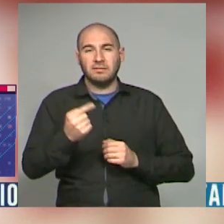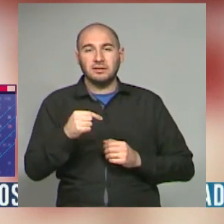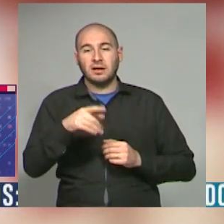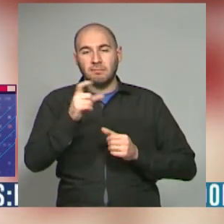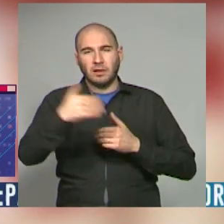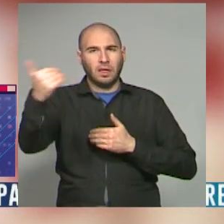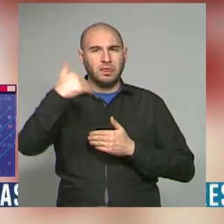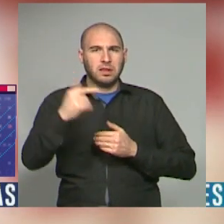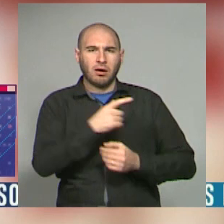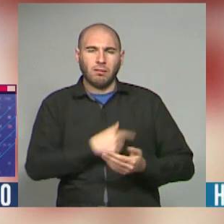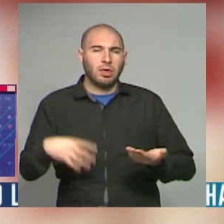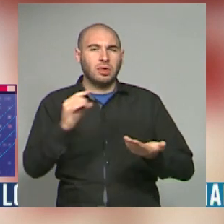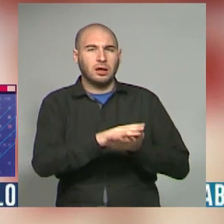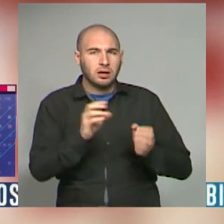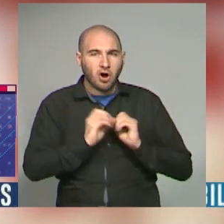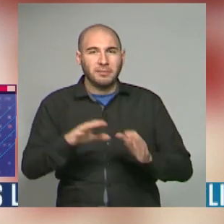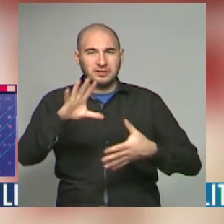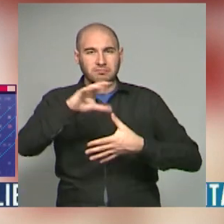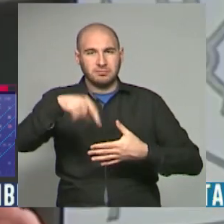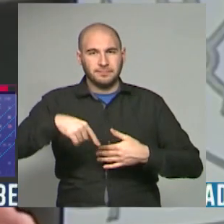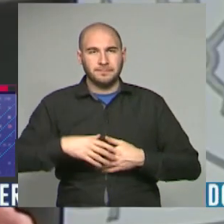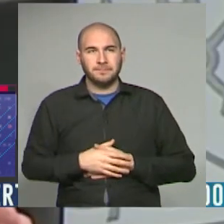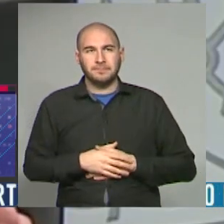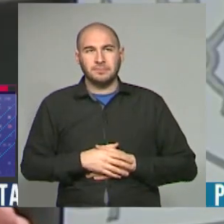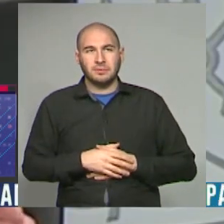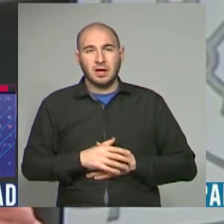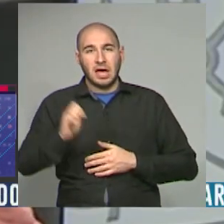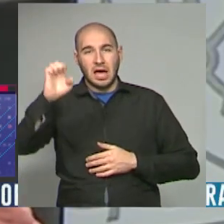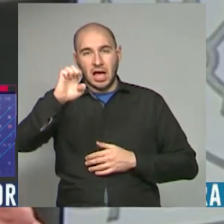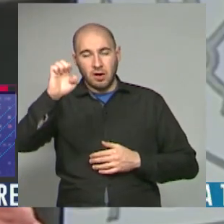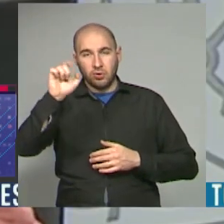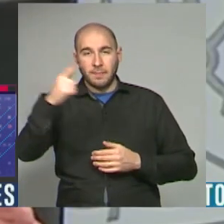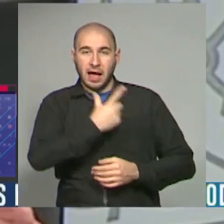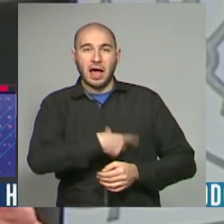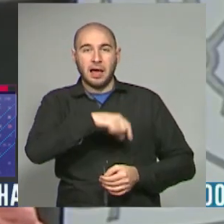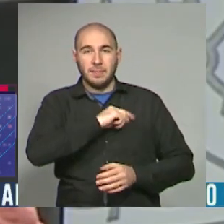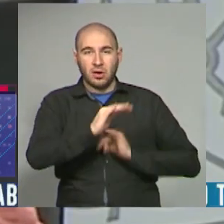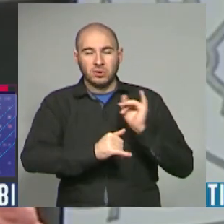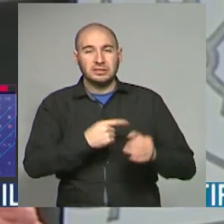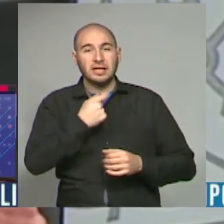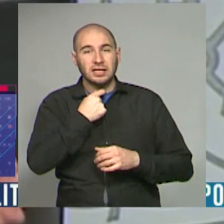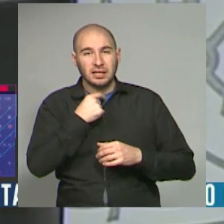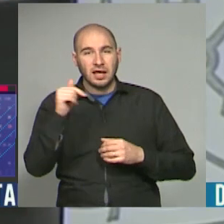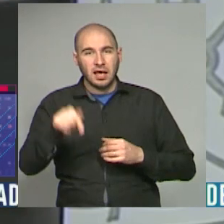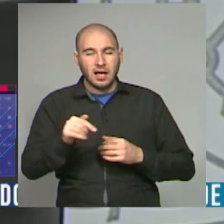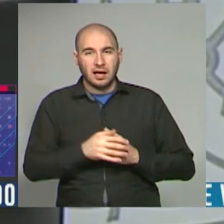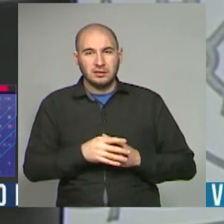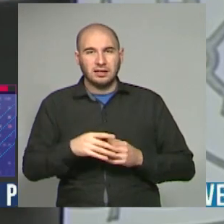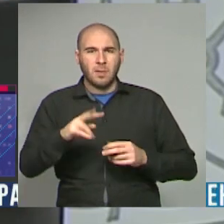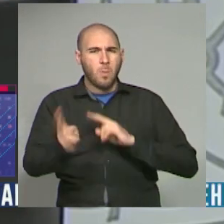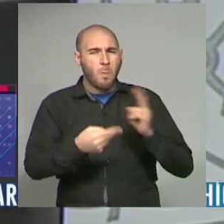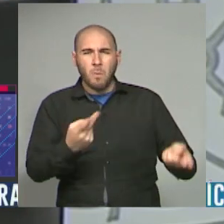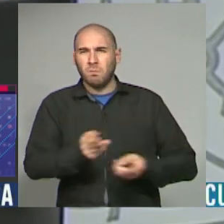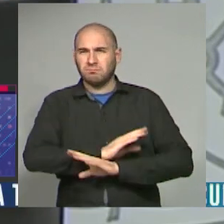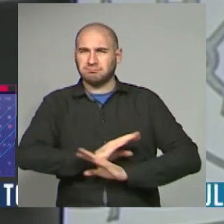que la intromisión golpista se instale en la región. En Europa, España manifestó su deseo de que no se produzca un derramamiento